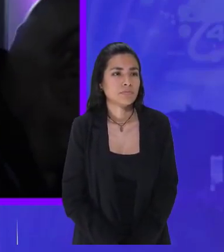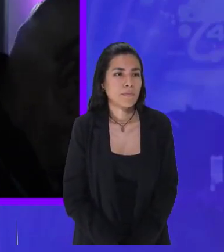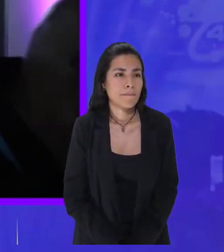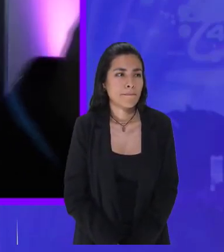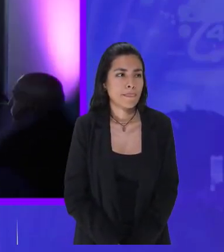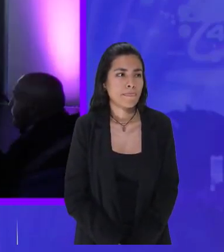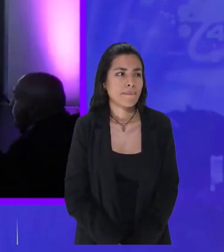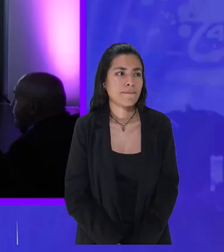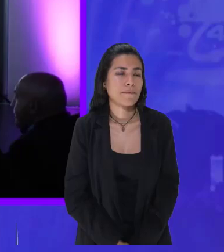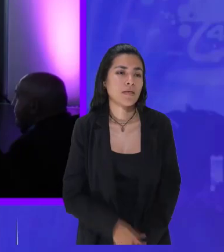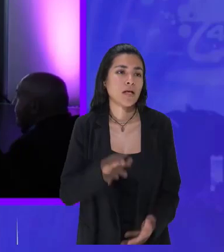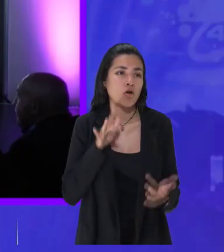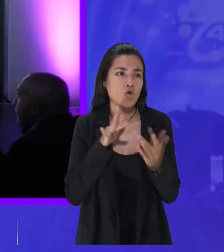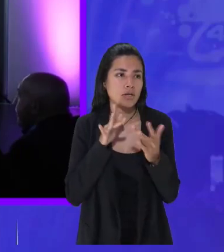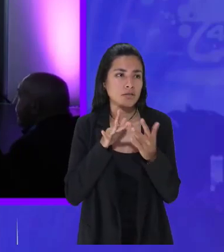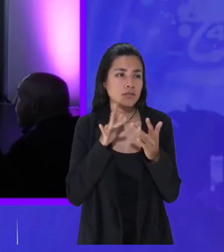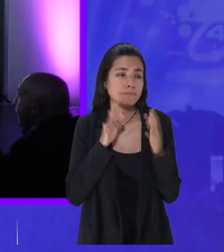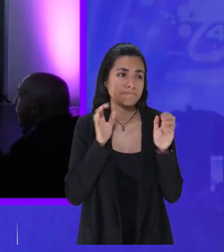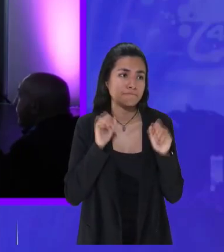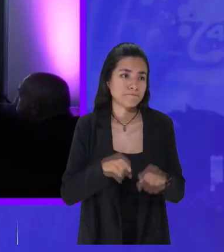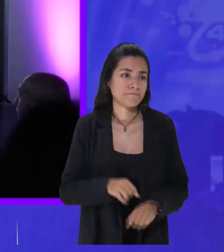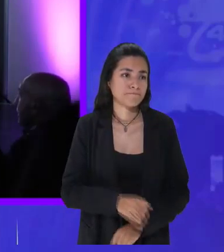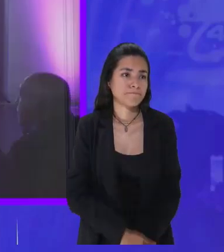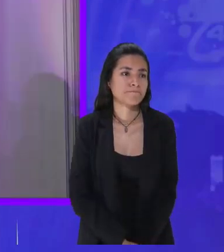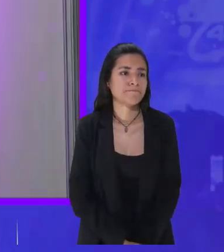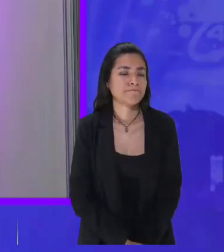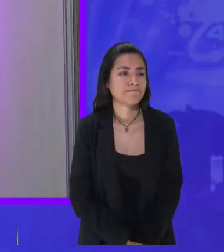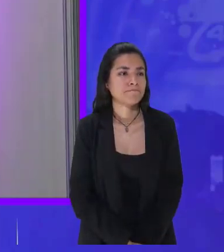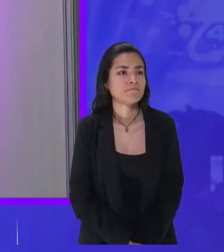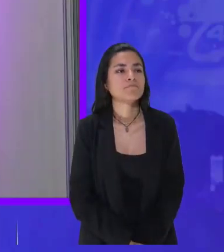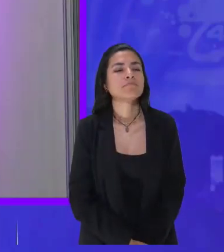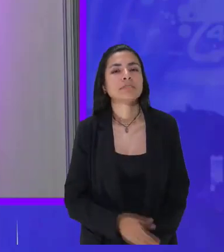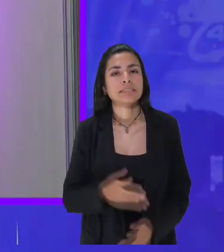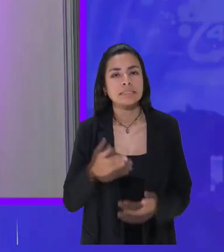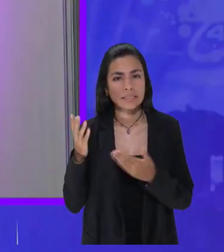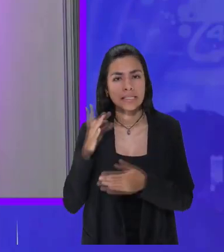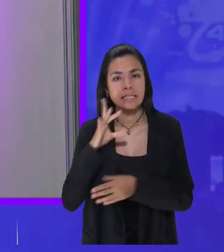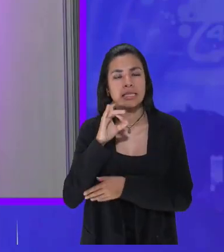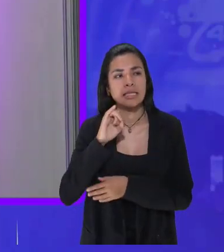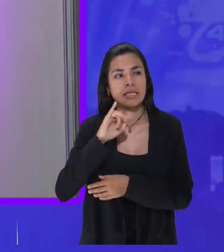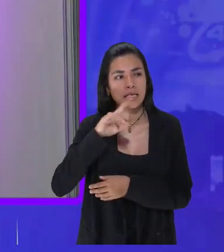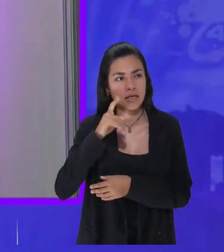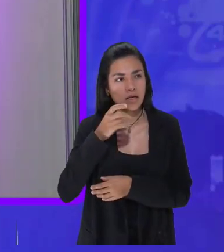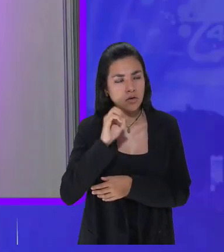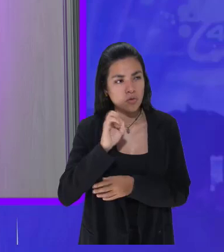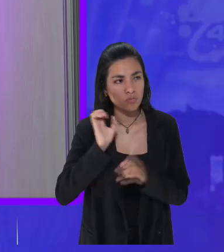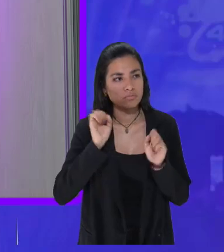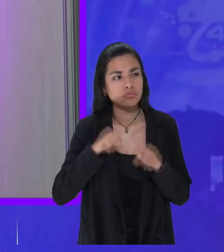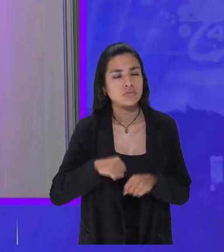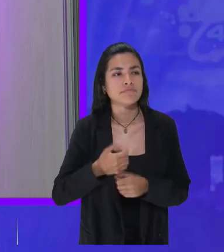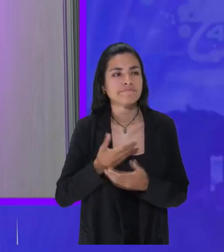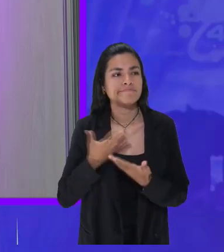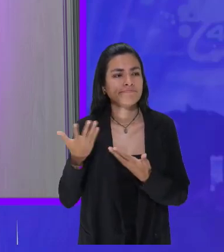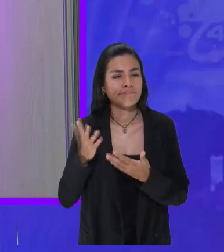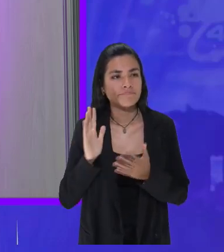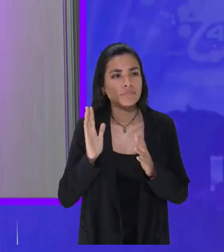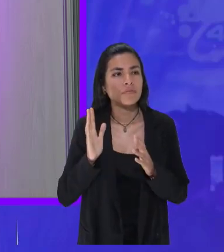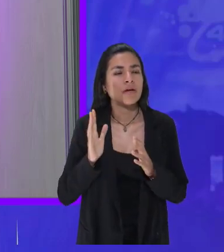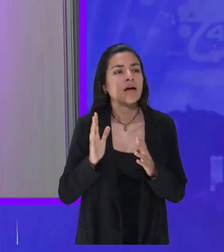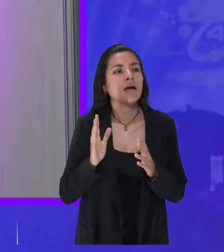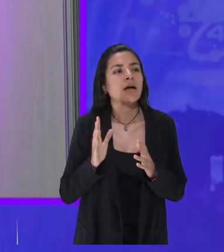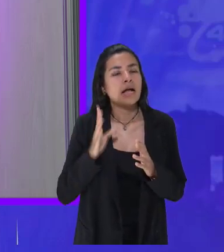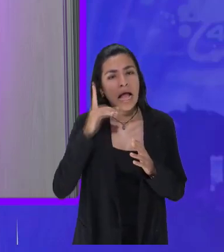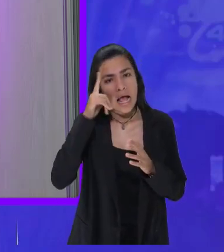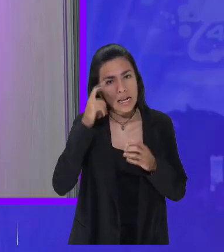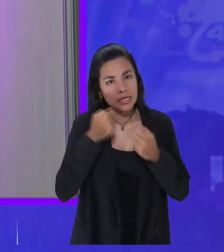digamos, por conectarse a eso, digamos. Sí. En eso está Dieguito, un aliado de nosotros importante con Paradigma, y en temas